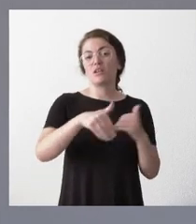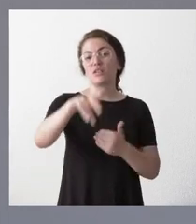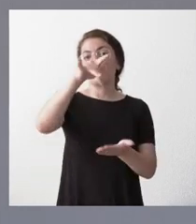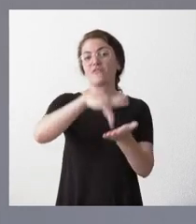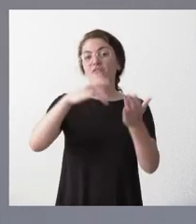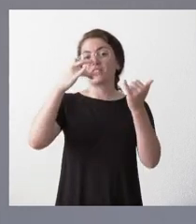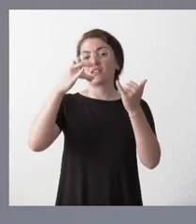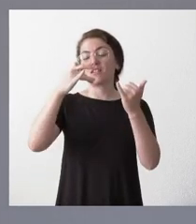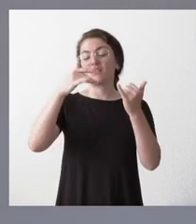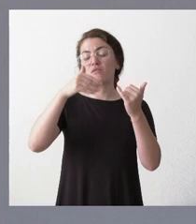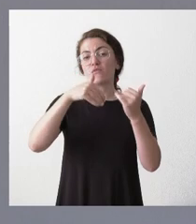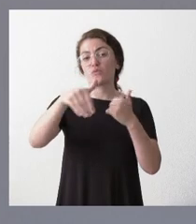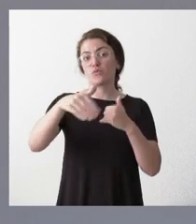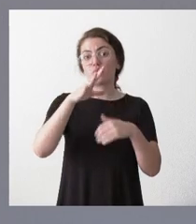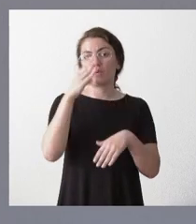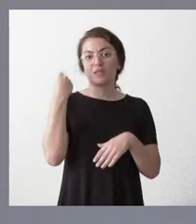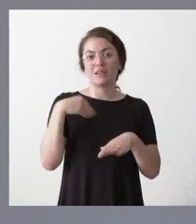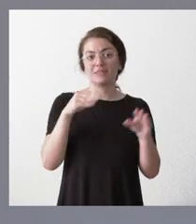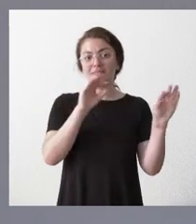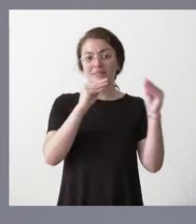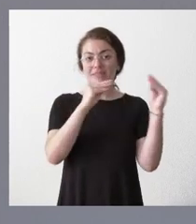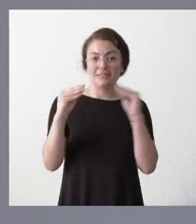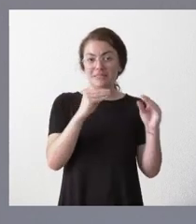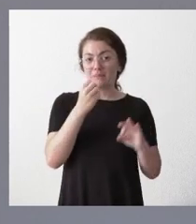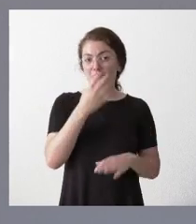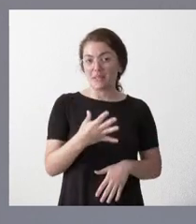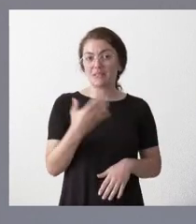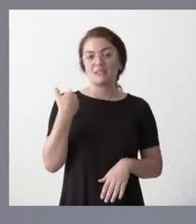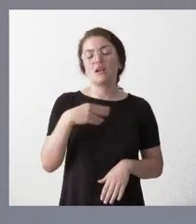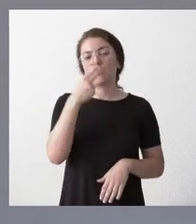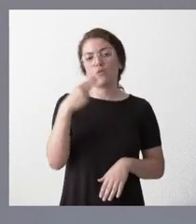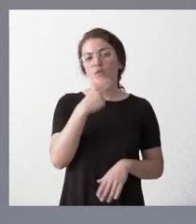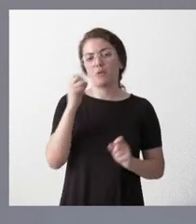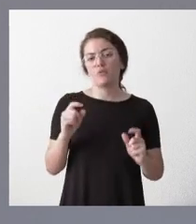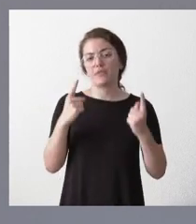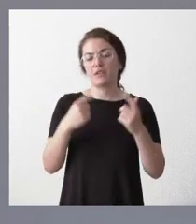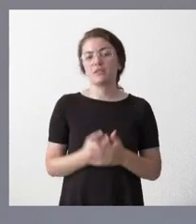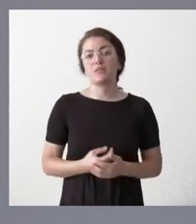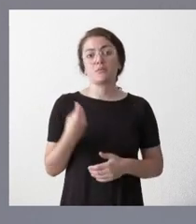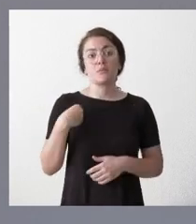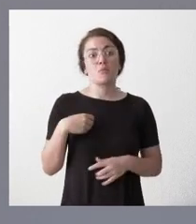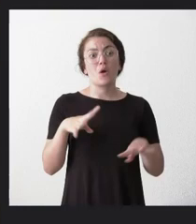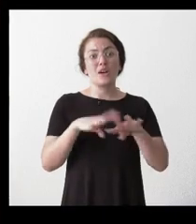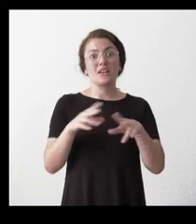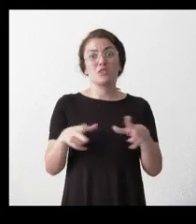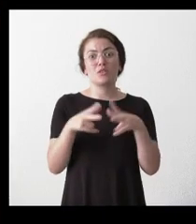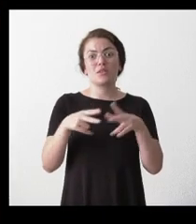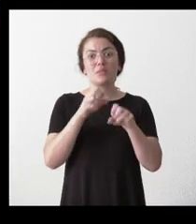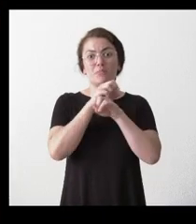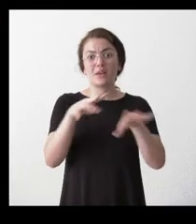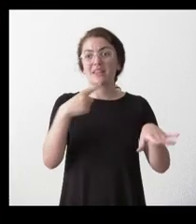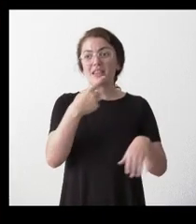el cartel y todas las disponibilidades, pues se las confirmaremos oficialmente. Por redes se ha distribuido que podría ser el 24 de